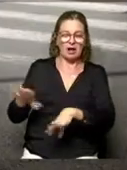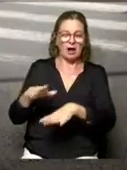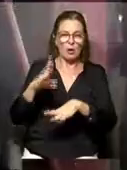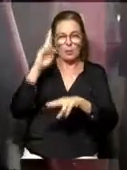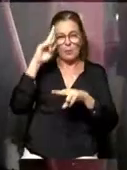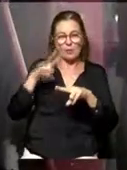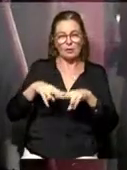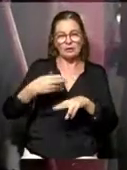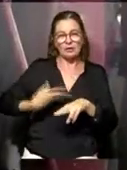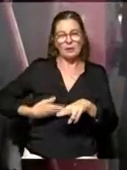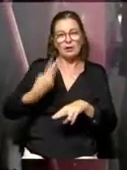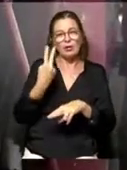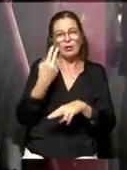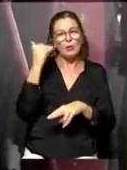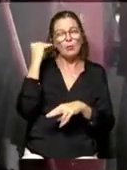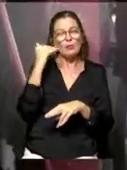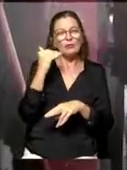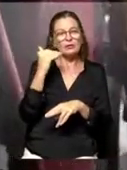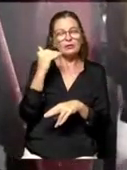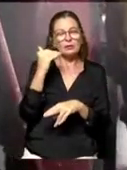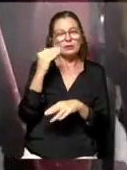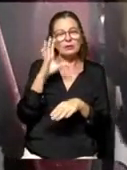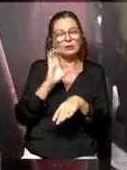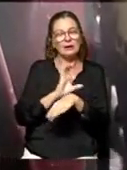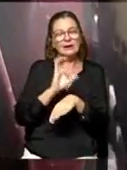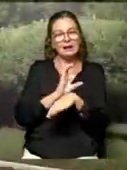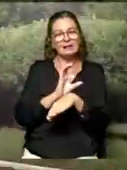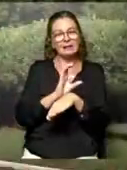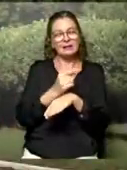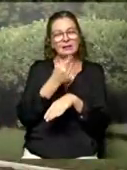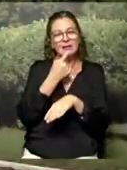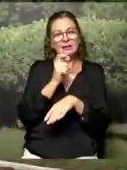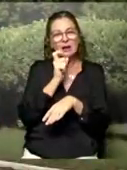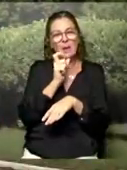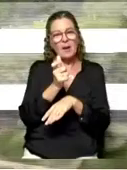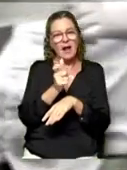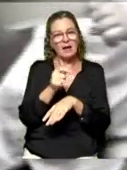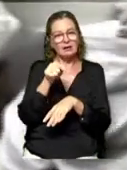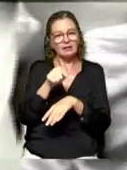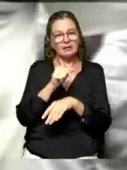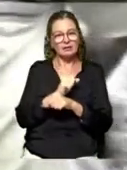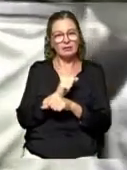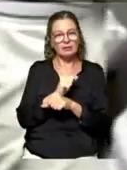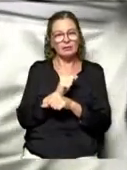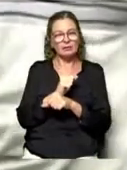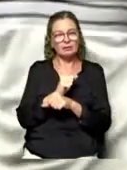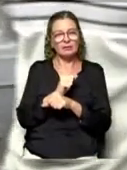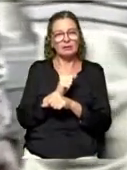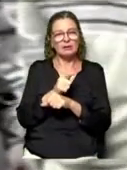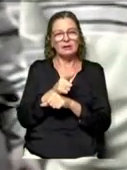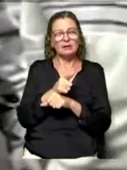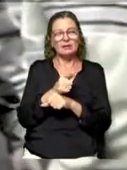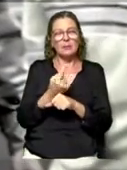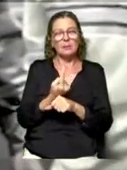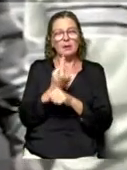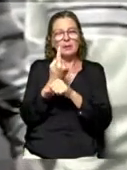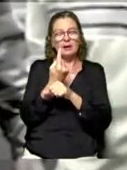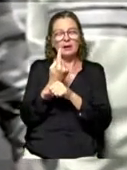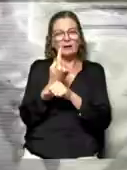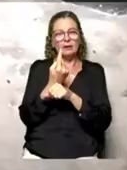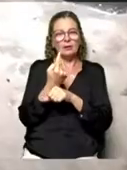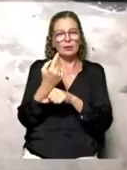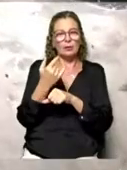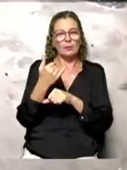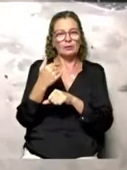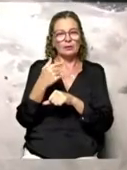Dos profesores en sus clases hacían este tipo de manifestaciones. Es el lema del primer comando de la capital. Puede ser, sí.